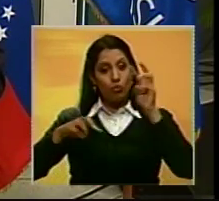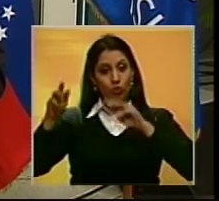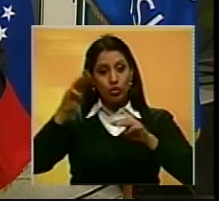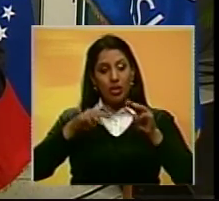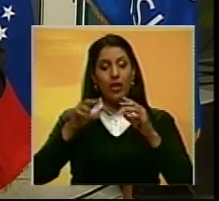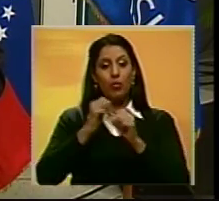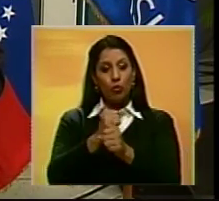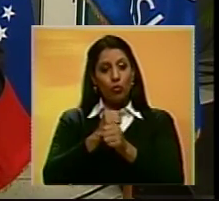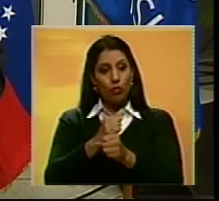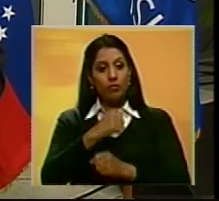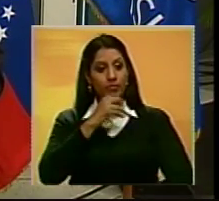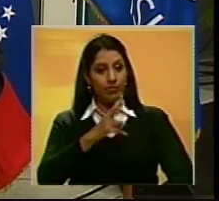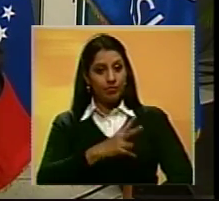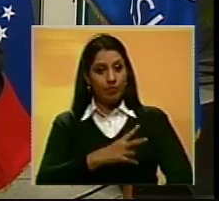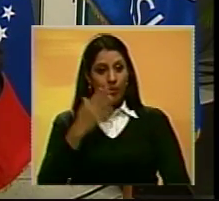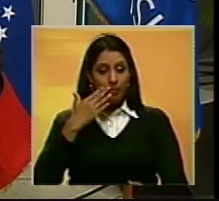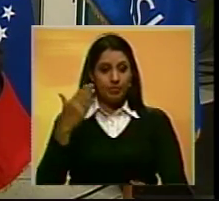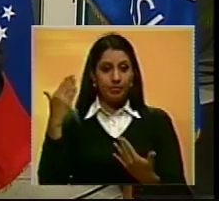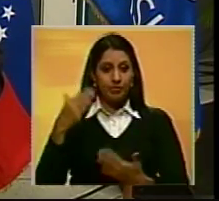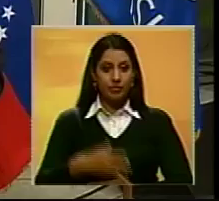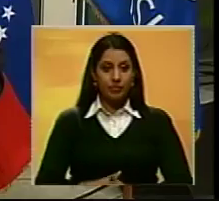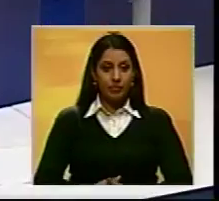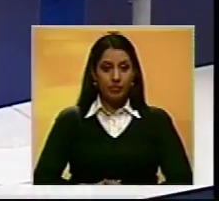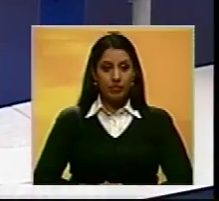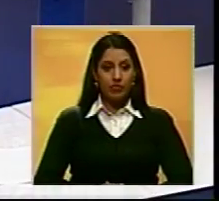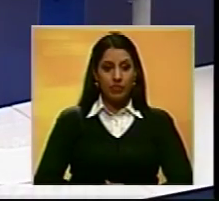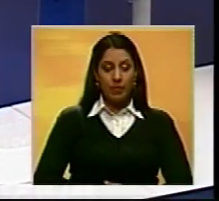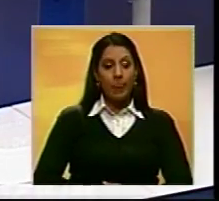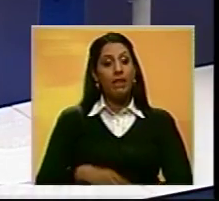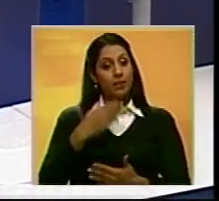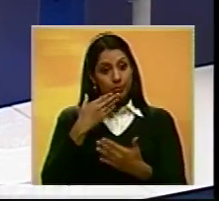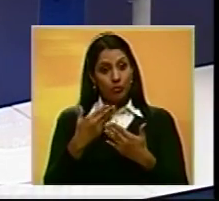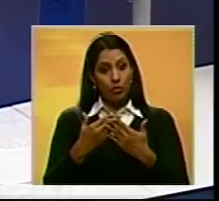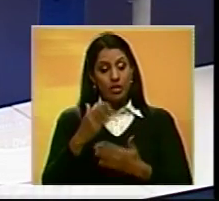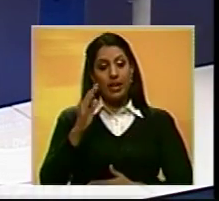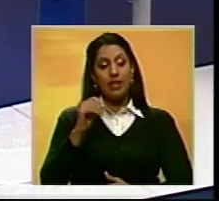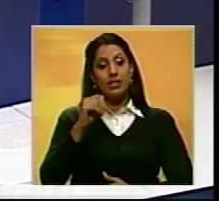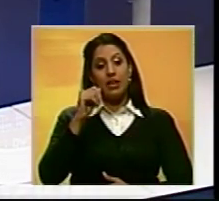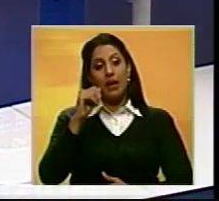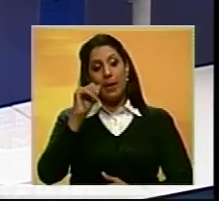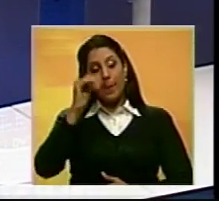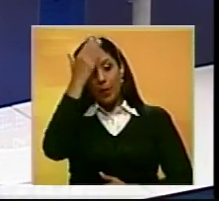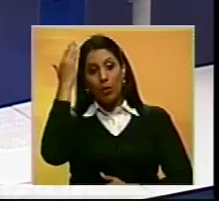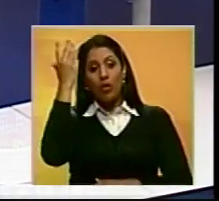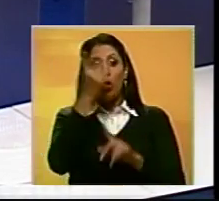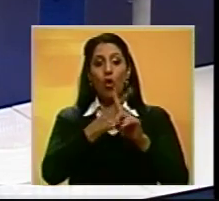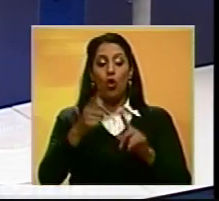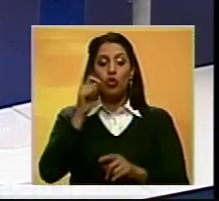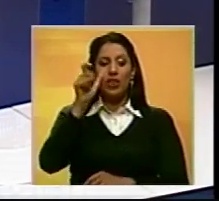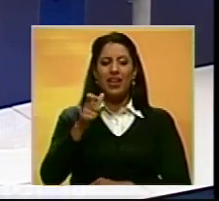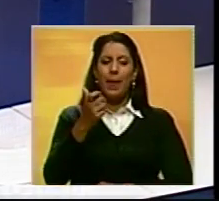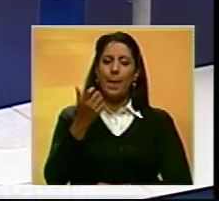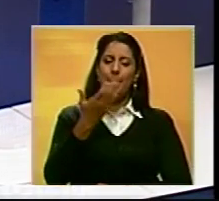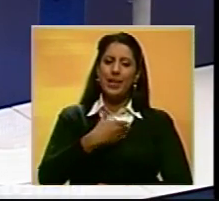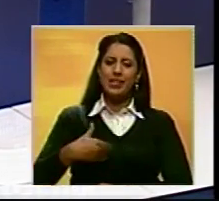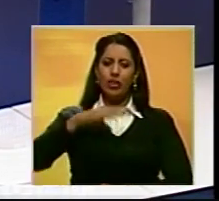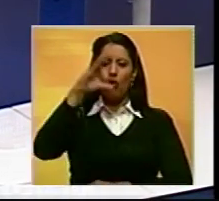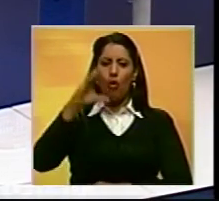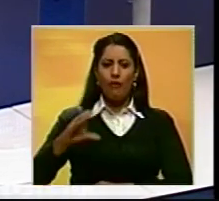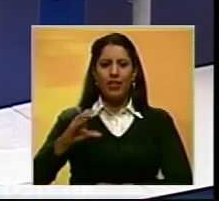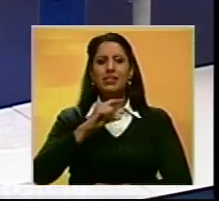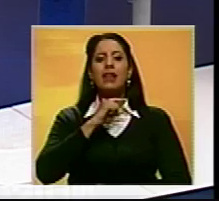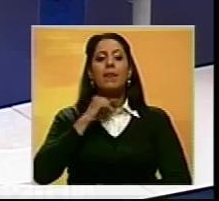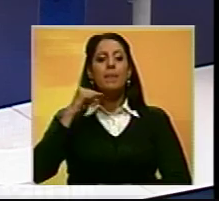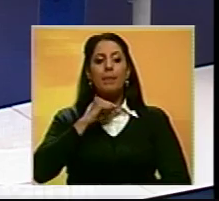de La Rinconada, Manuel Covela, Noticiero Venevisión. Muchísimas gracias, Manuel. Y Monseñor Diego Padrón, presidente de la Conferencia